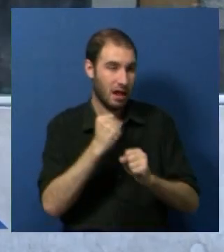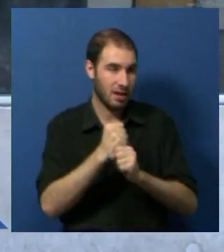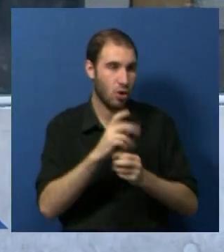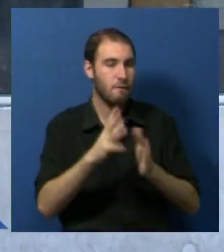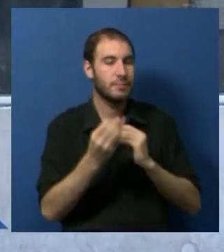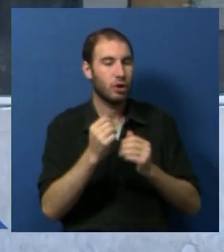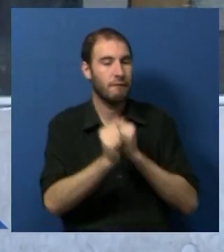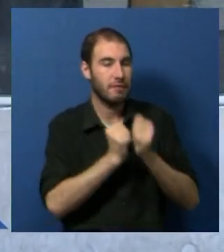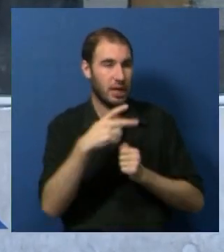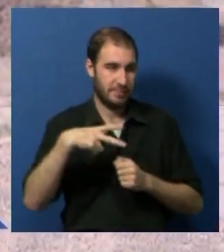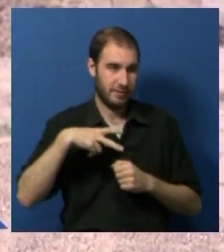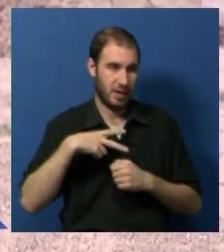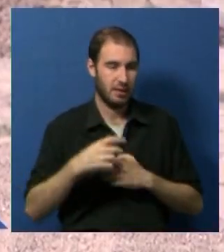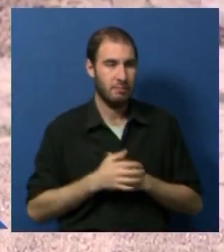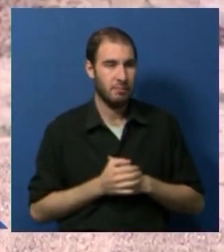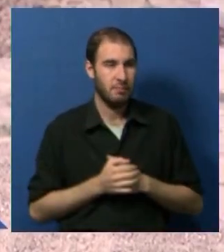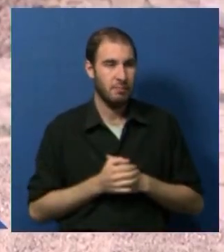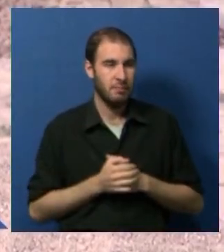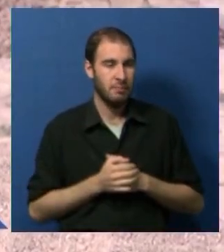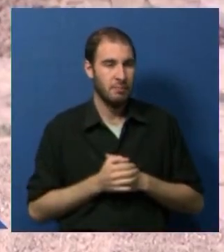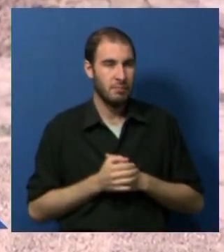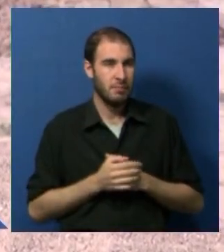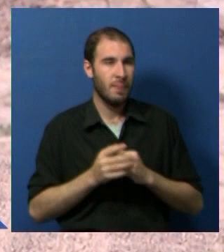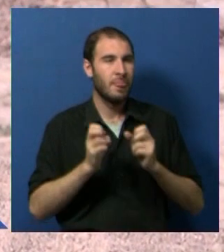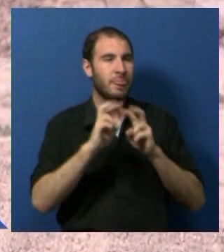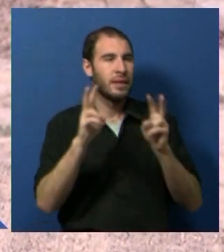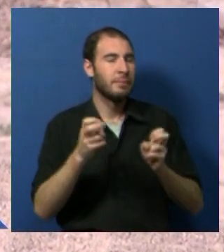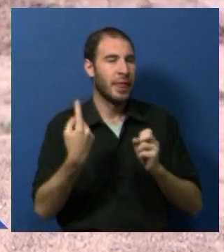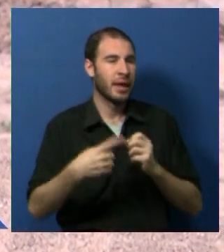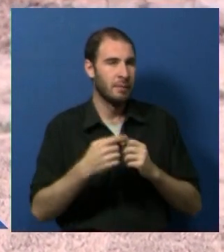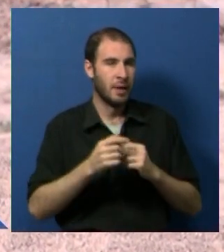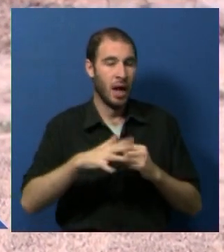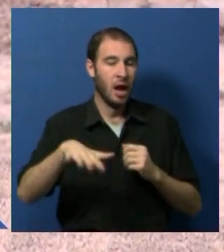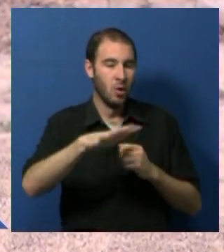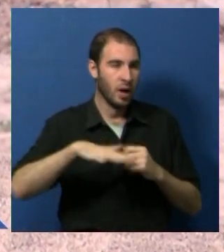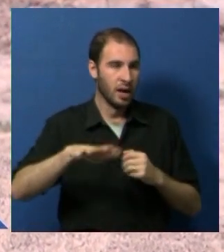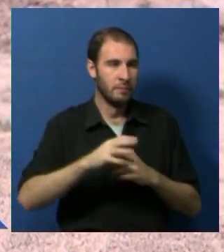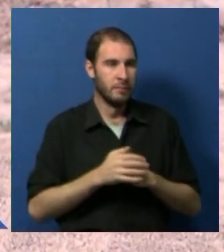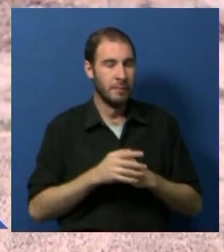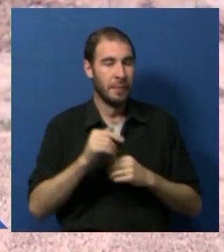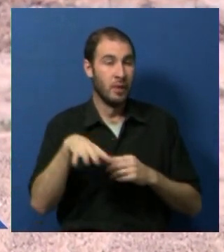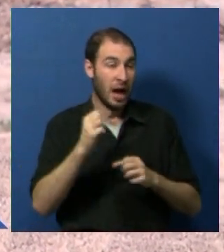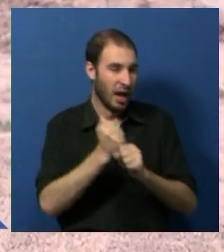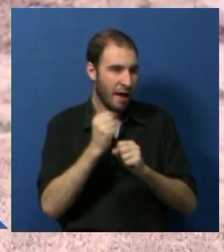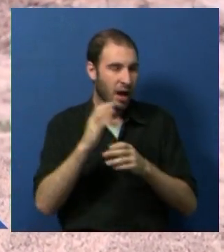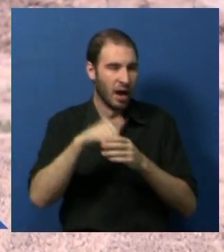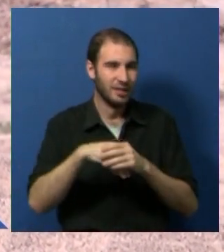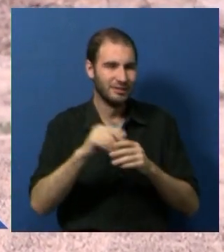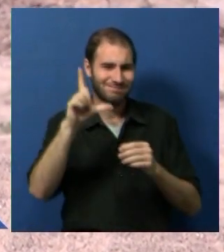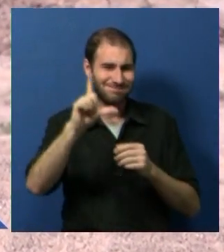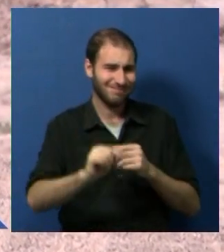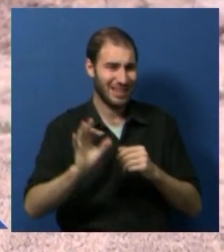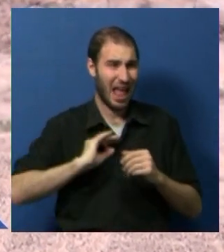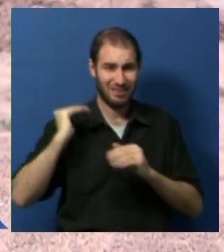través de la industria privada, sobre todo en un área del empleo donde se ha caído en los